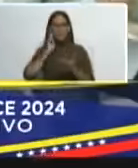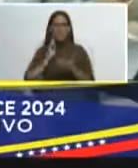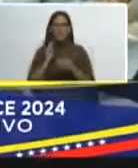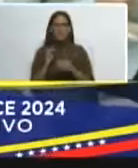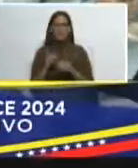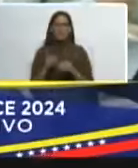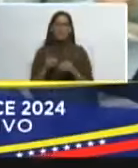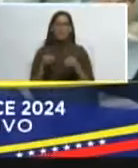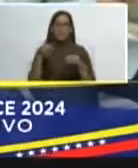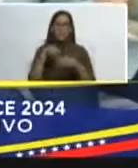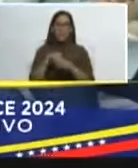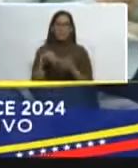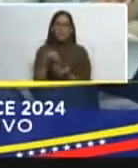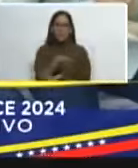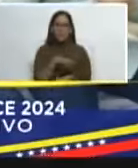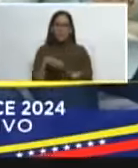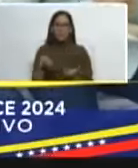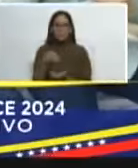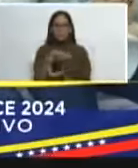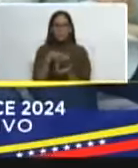esa tormenta